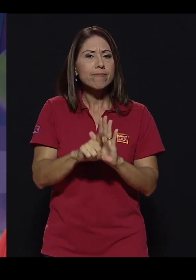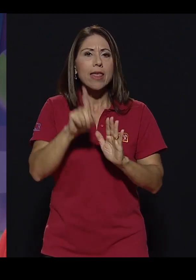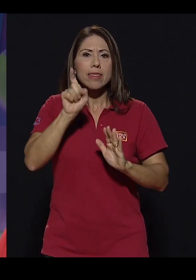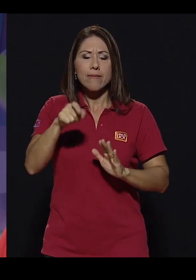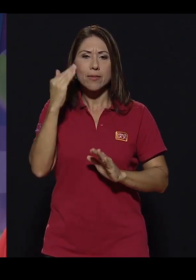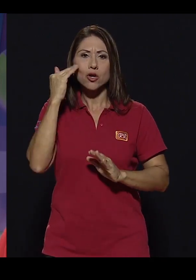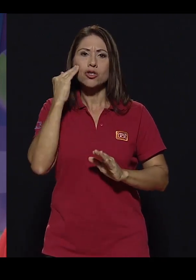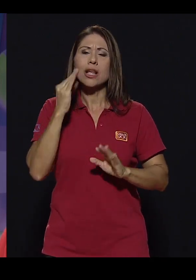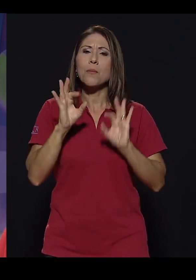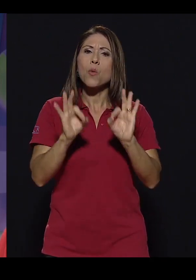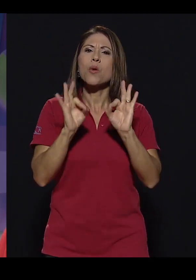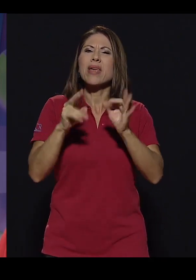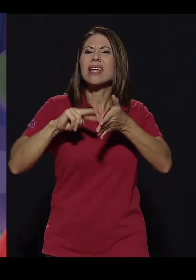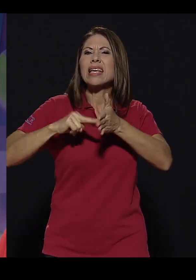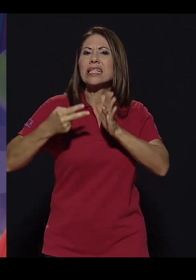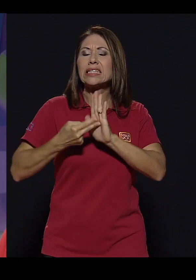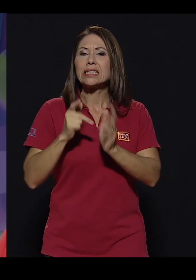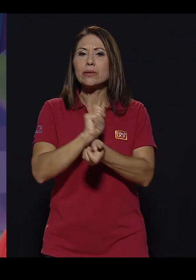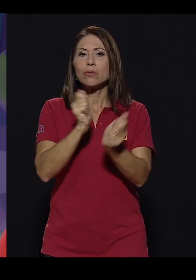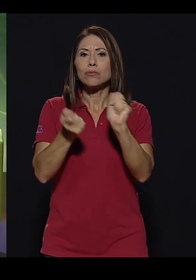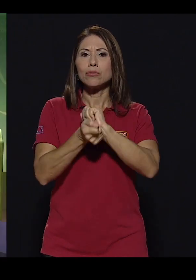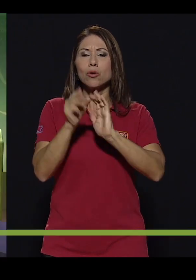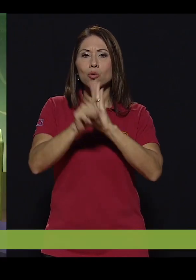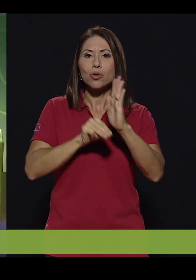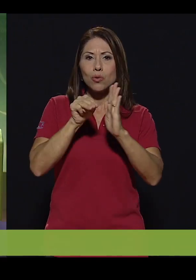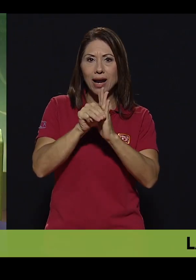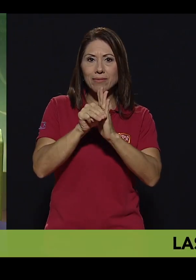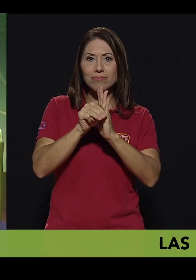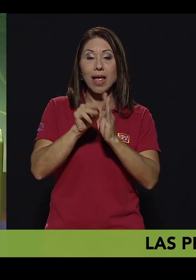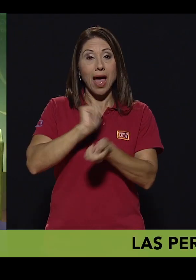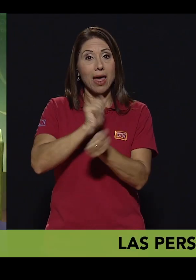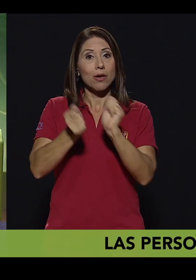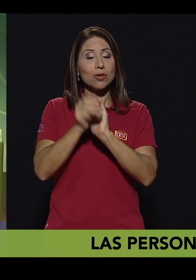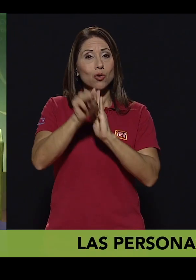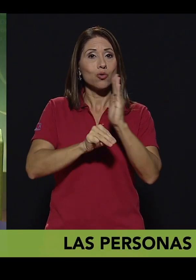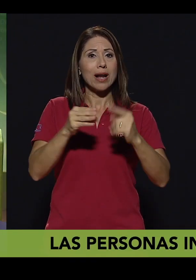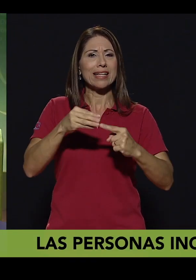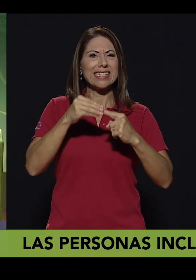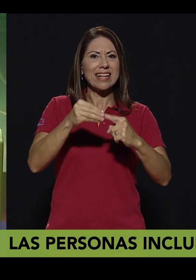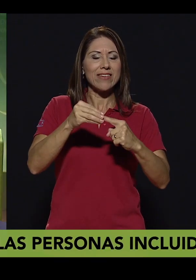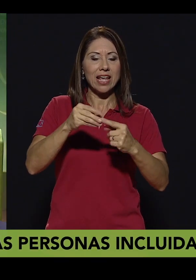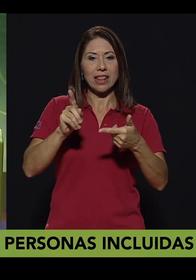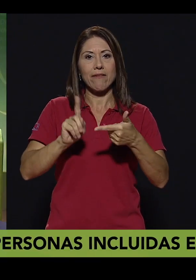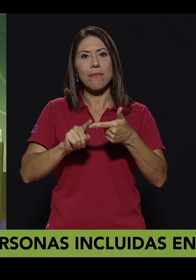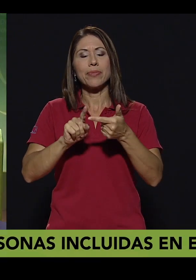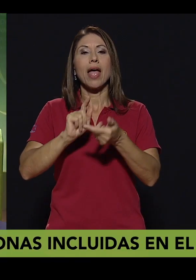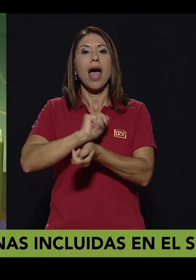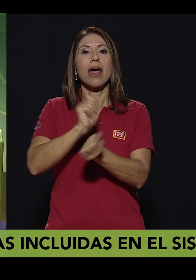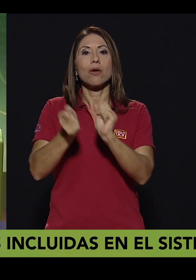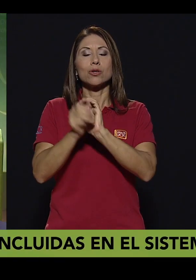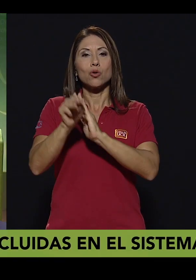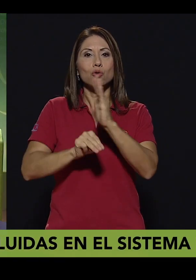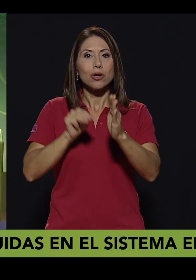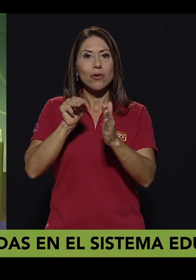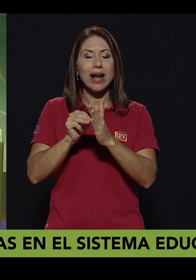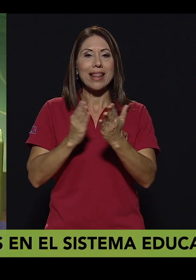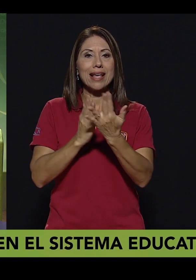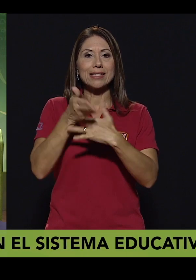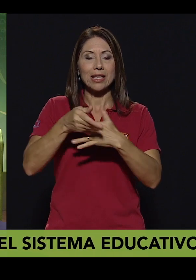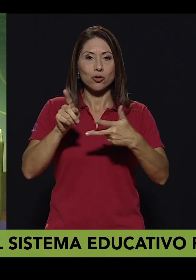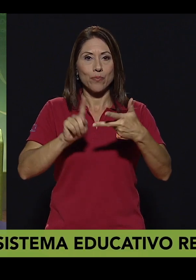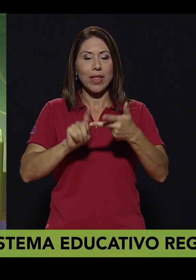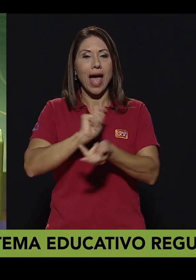cómo que es una adecuación curricular que es una adecuación curricular significativa que es una ecuación de acceso no